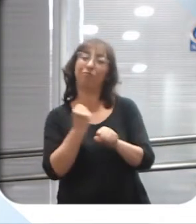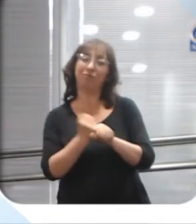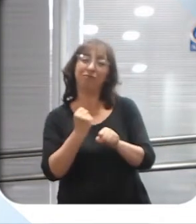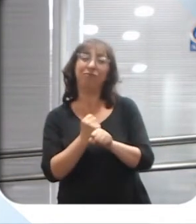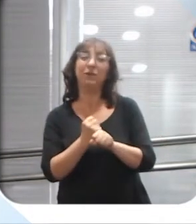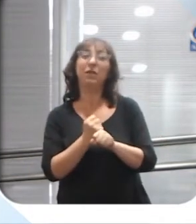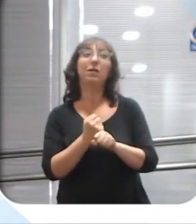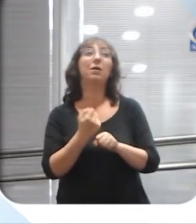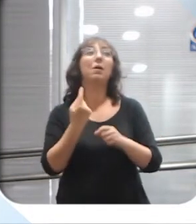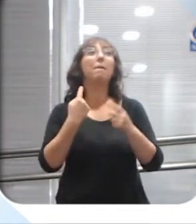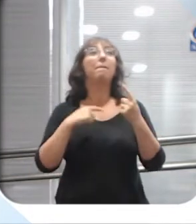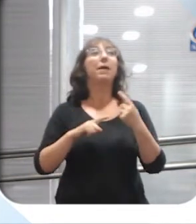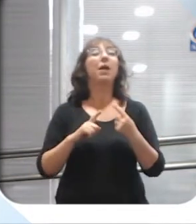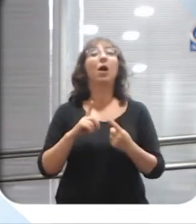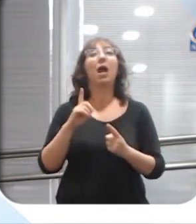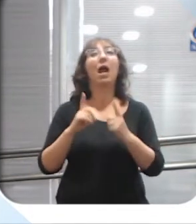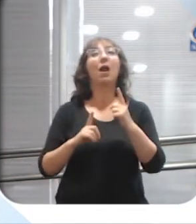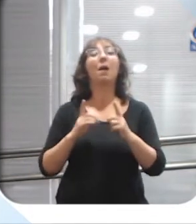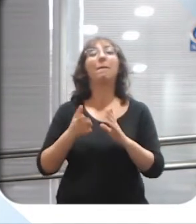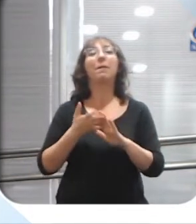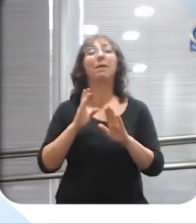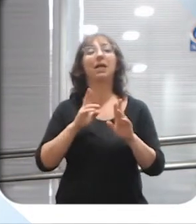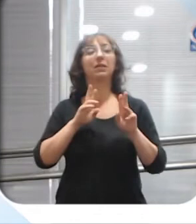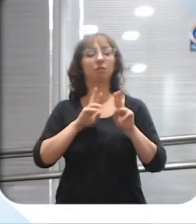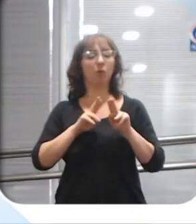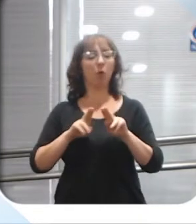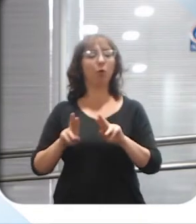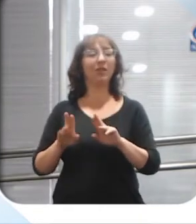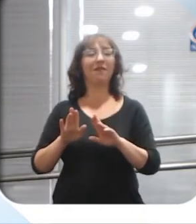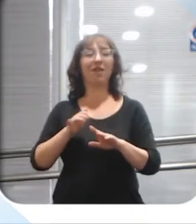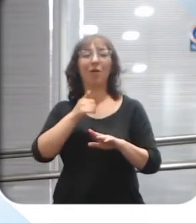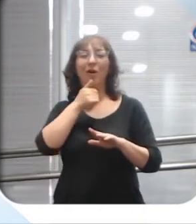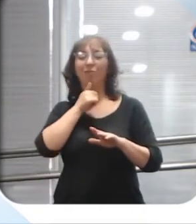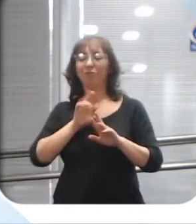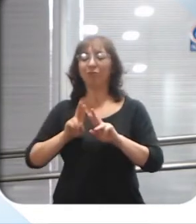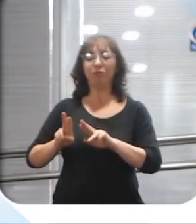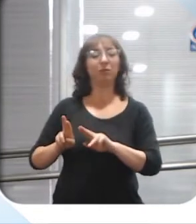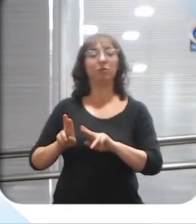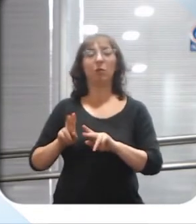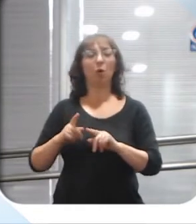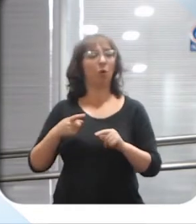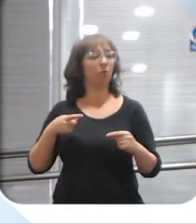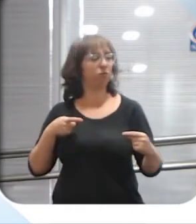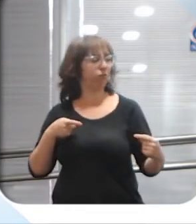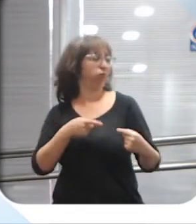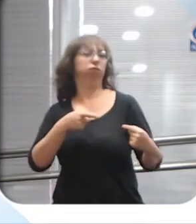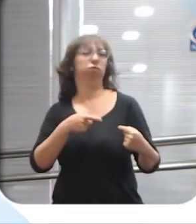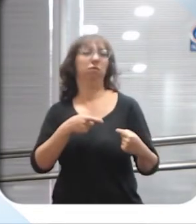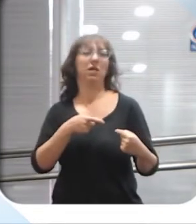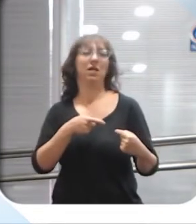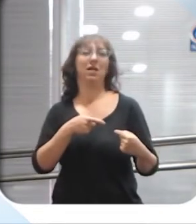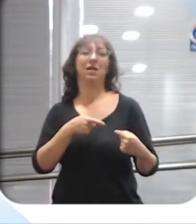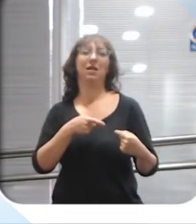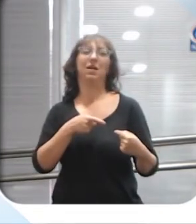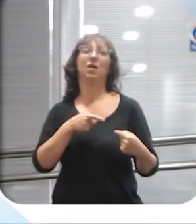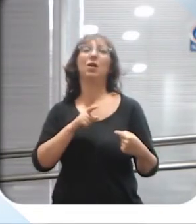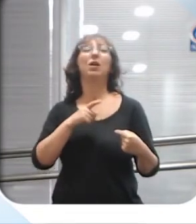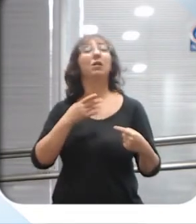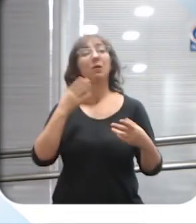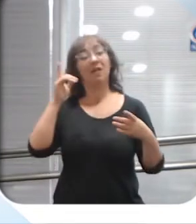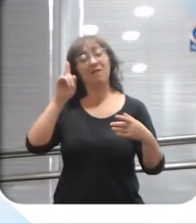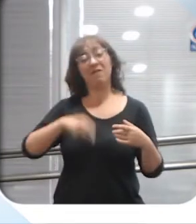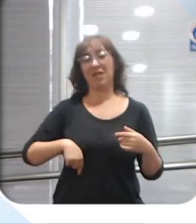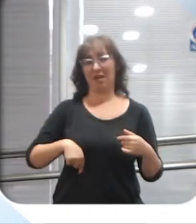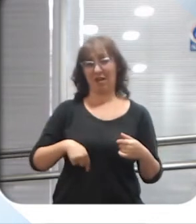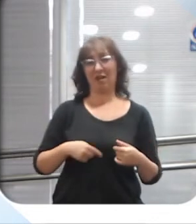algunas la parte más conservadora de la sociedad, por así decirlo, se opuso mucho a esto y trajo controversia, por